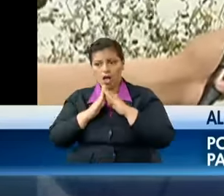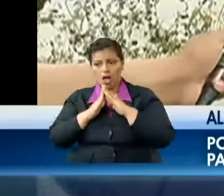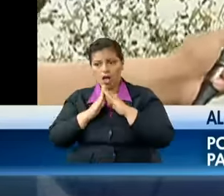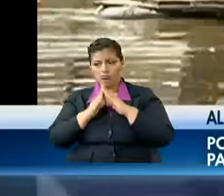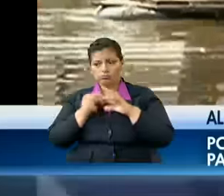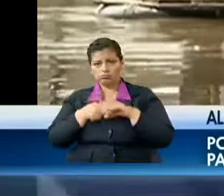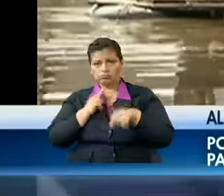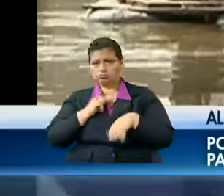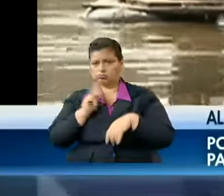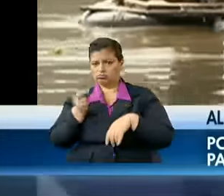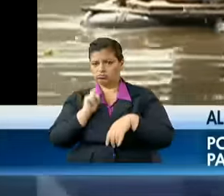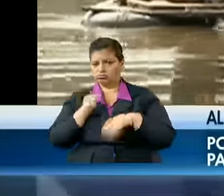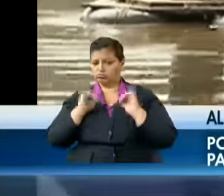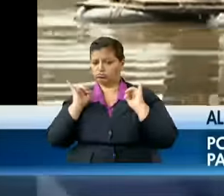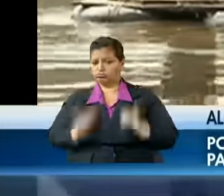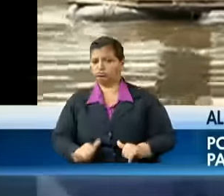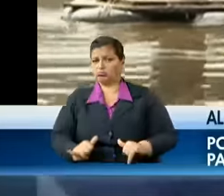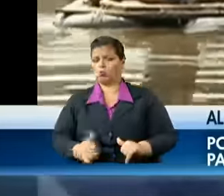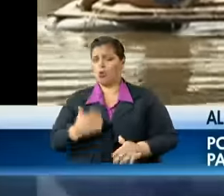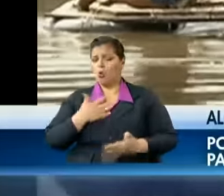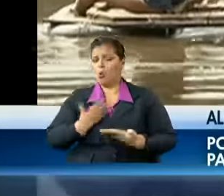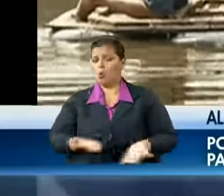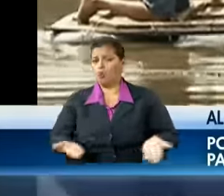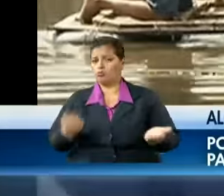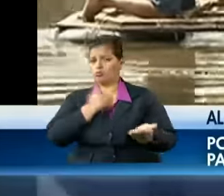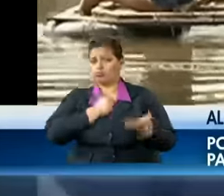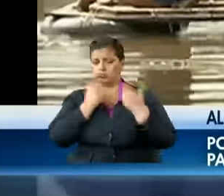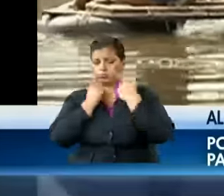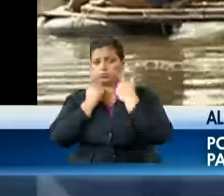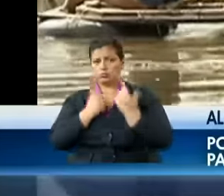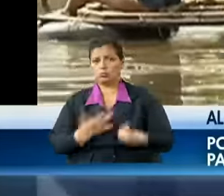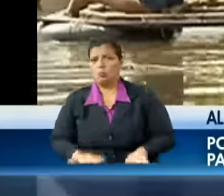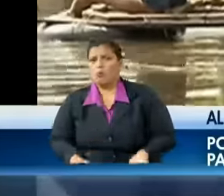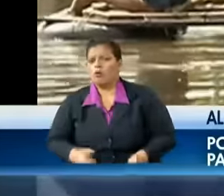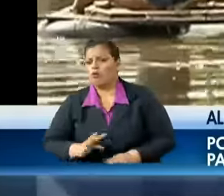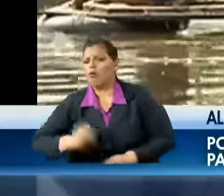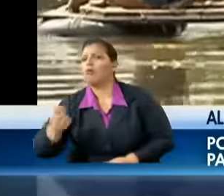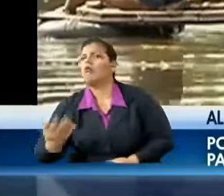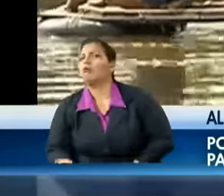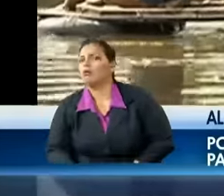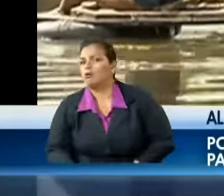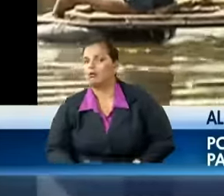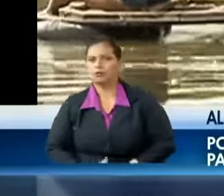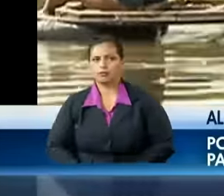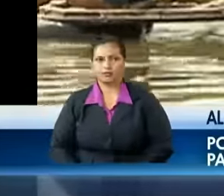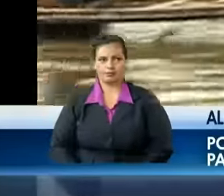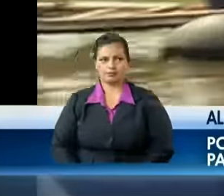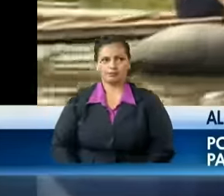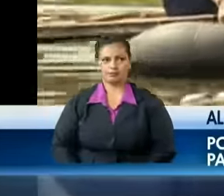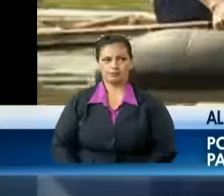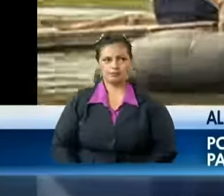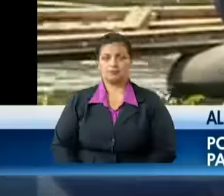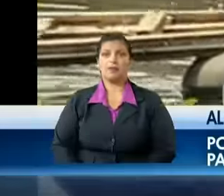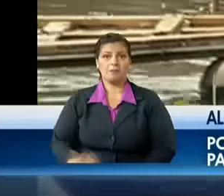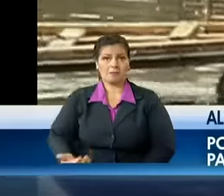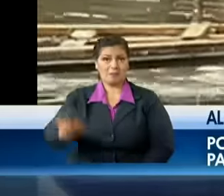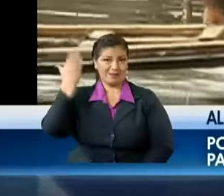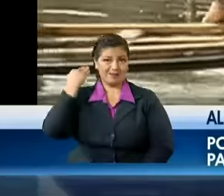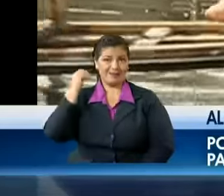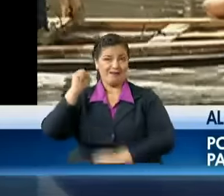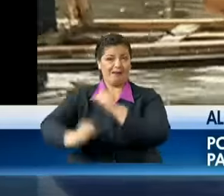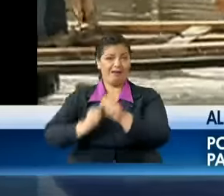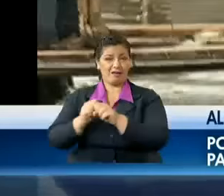entonces. Estamos sacando los cables para ver si ponemos energía, porque nos cortaron la energía. Hace como 6 años más o menos, y igual siguiendo así. Si no